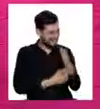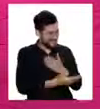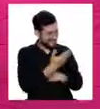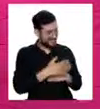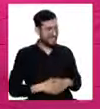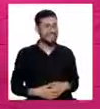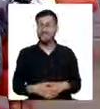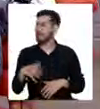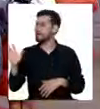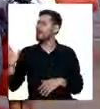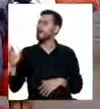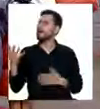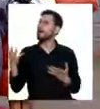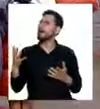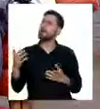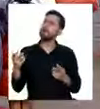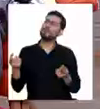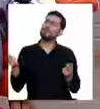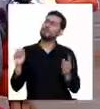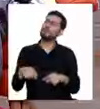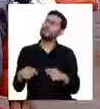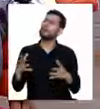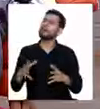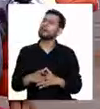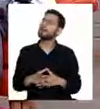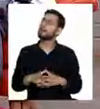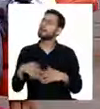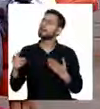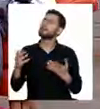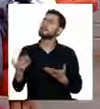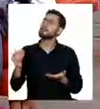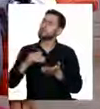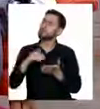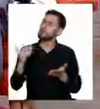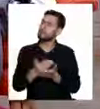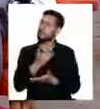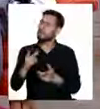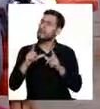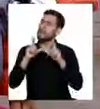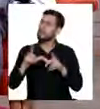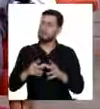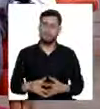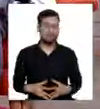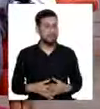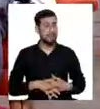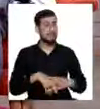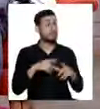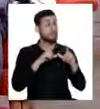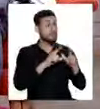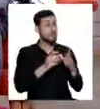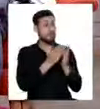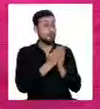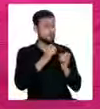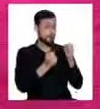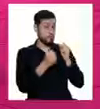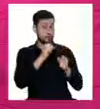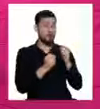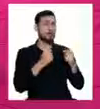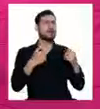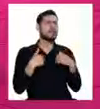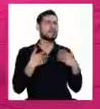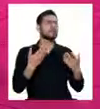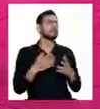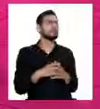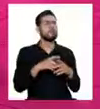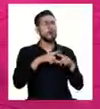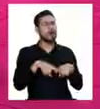días. Jorge, ¿a partir de cuándo uno ya tiene que renovar su licencia? La licencia de conducir tiene un plazo